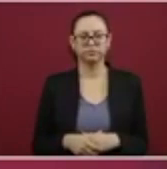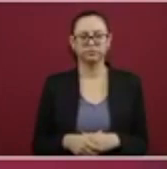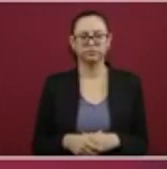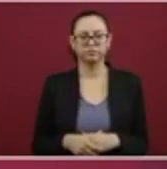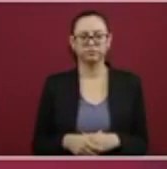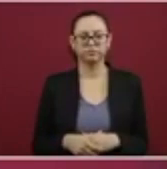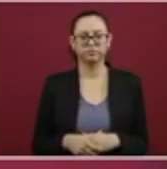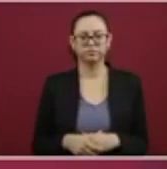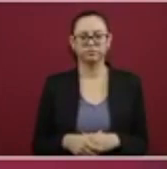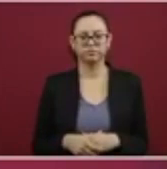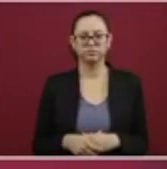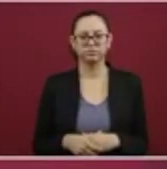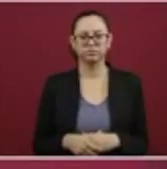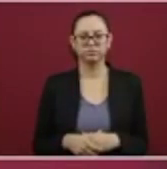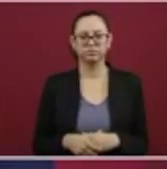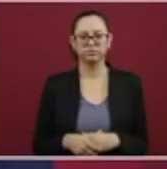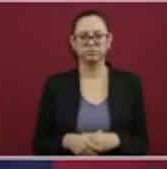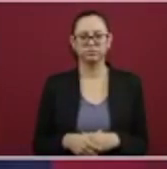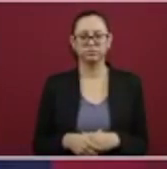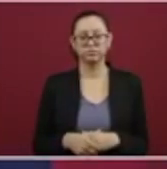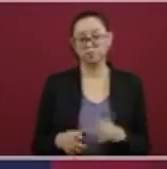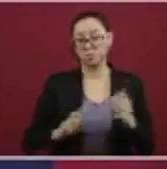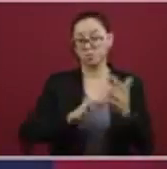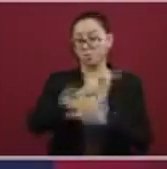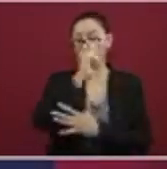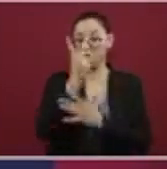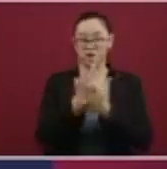razón de ser de este programa